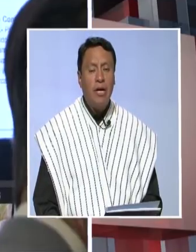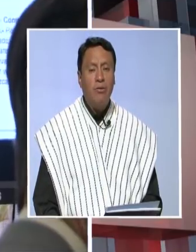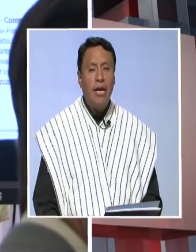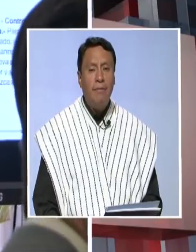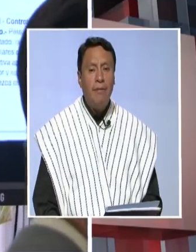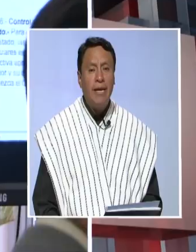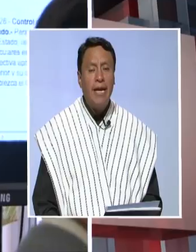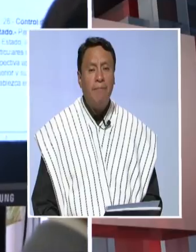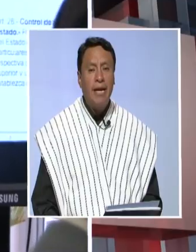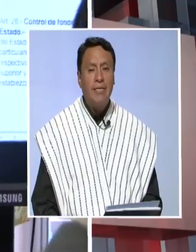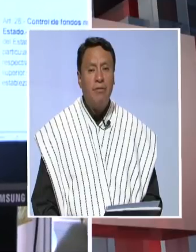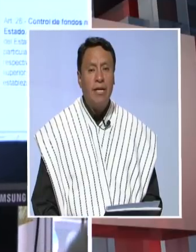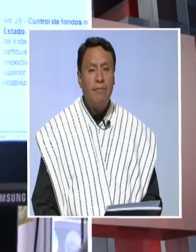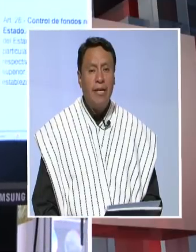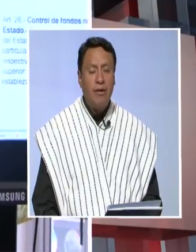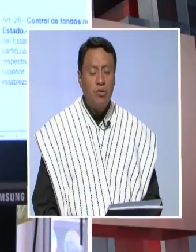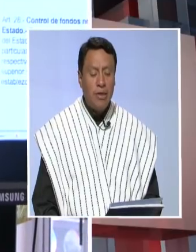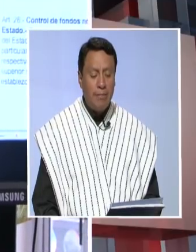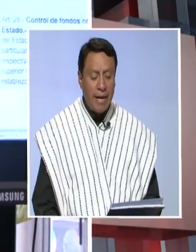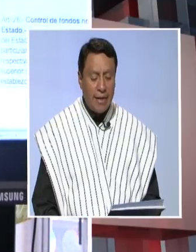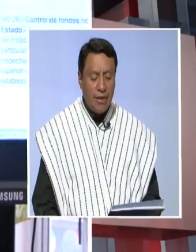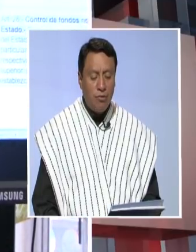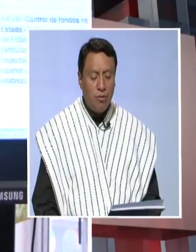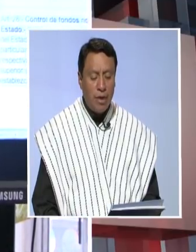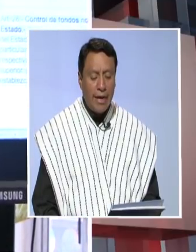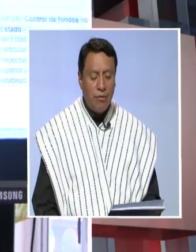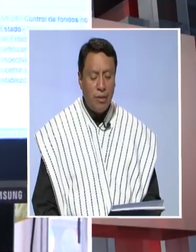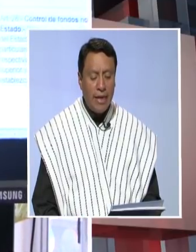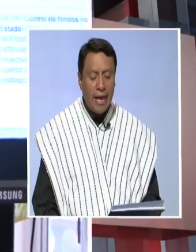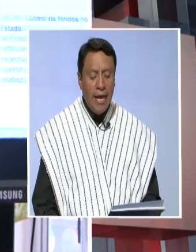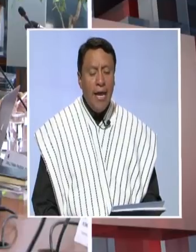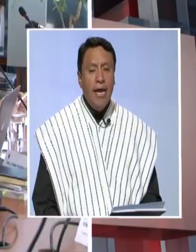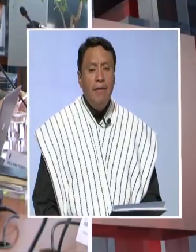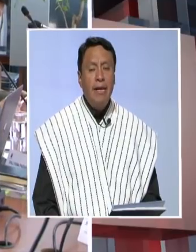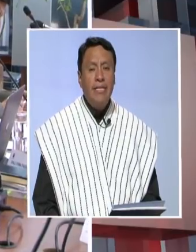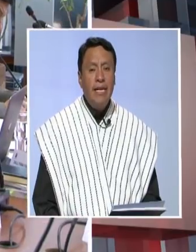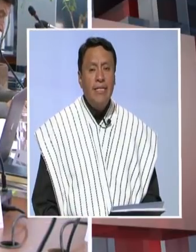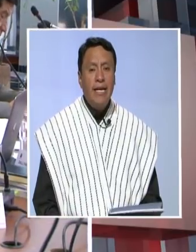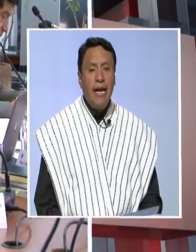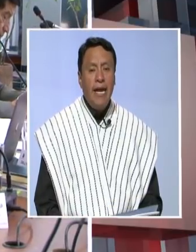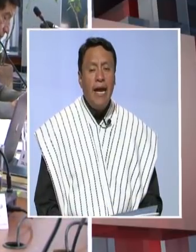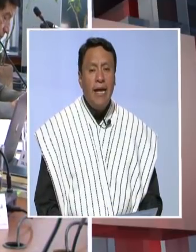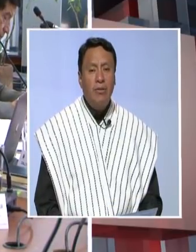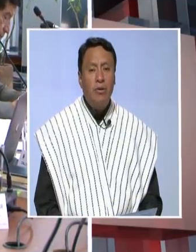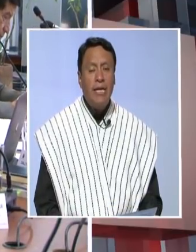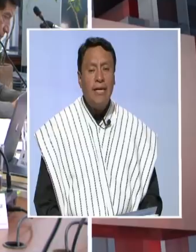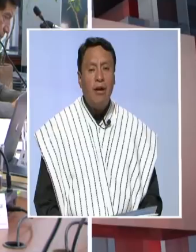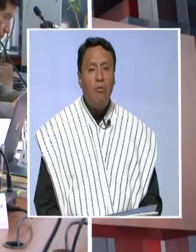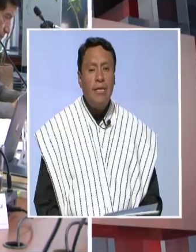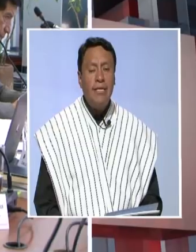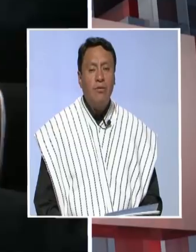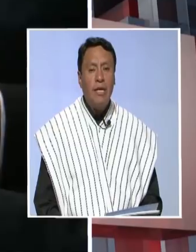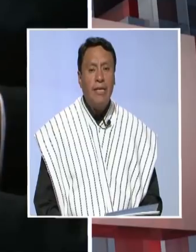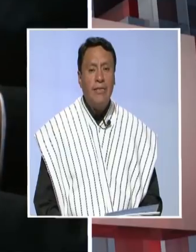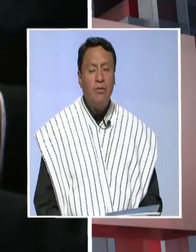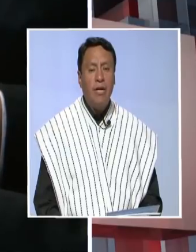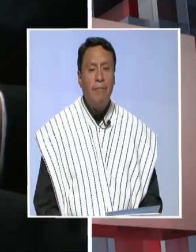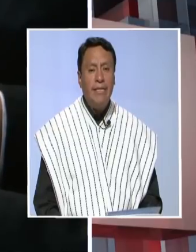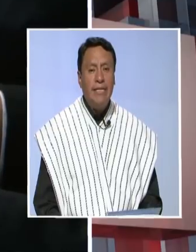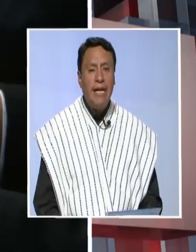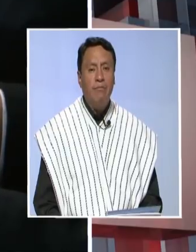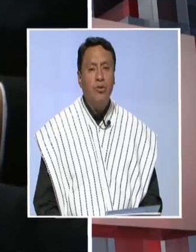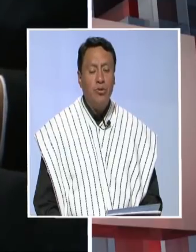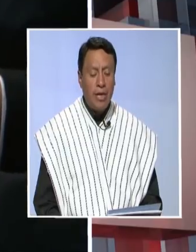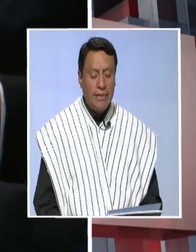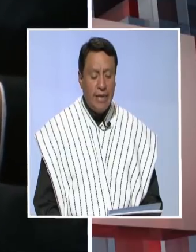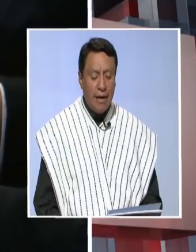tapusha runakuna ima mi kaipi astawan rimanakushka pa katikun kuna kai kutinka ima shinaya kai hatun yachana wasi kuna tariku